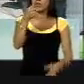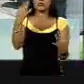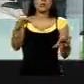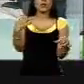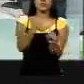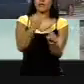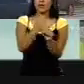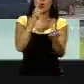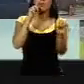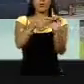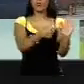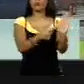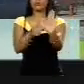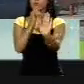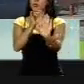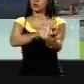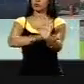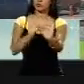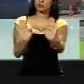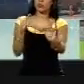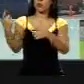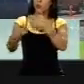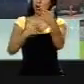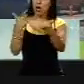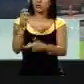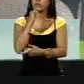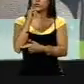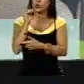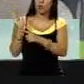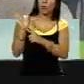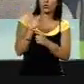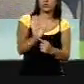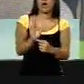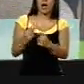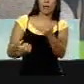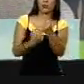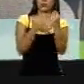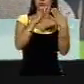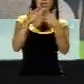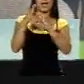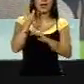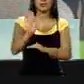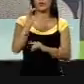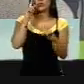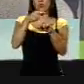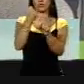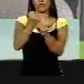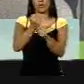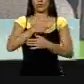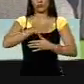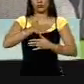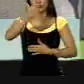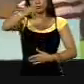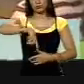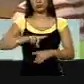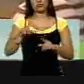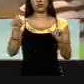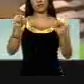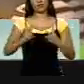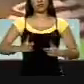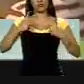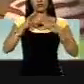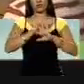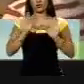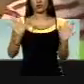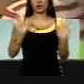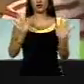con los trabajadores, con los estudiantes, con las amas de casa, con el pueblo en la calle. A la asamblea para el pueblo para la asamblea, el